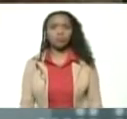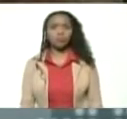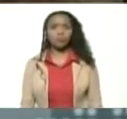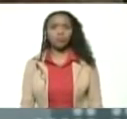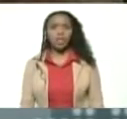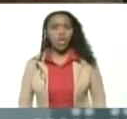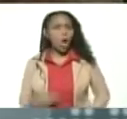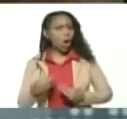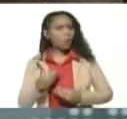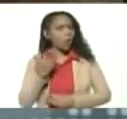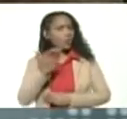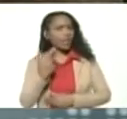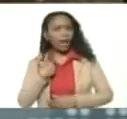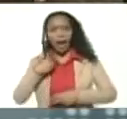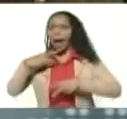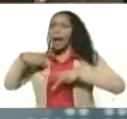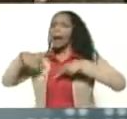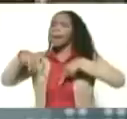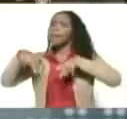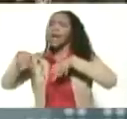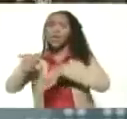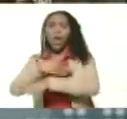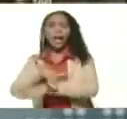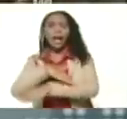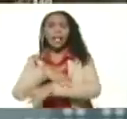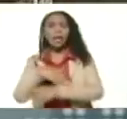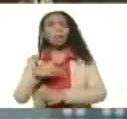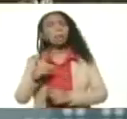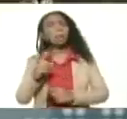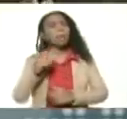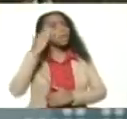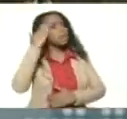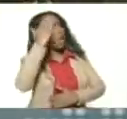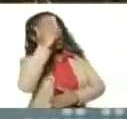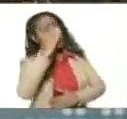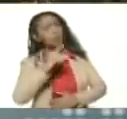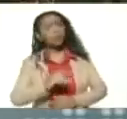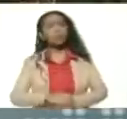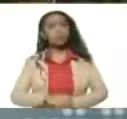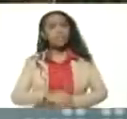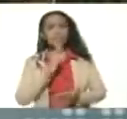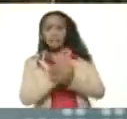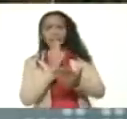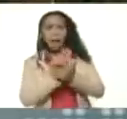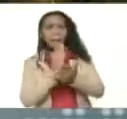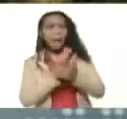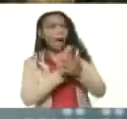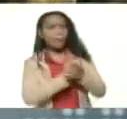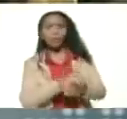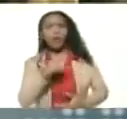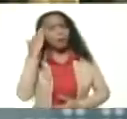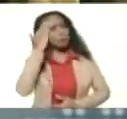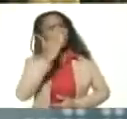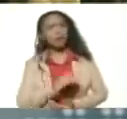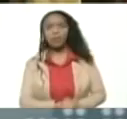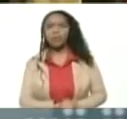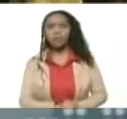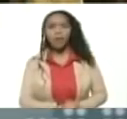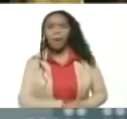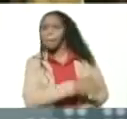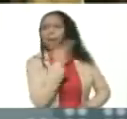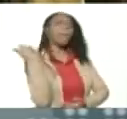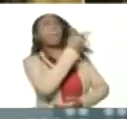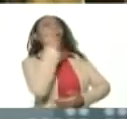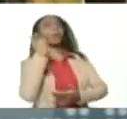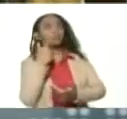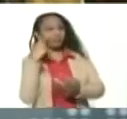Es como que usted vaya caminando por la calle y salude a una persona con la cual tiene amistad y la persona le dé cuatro cachetadas